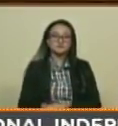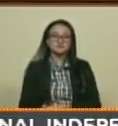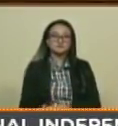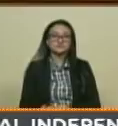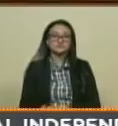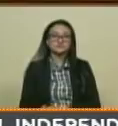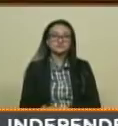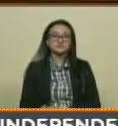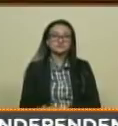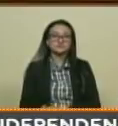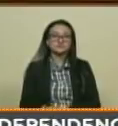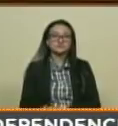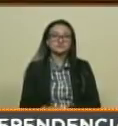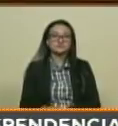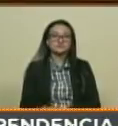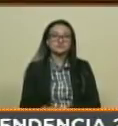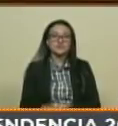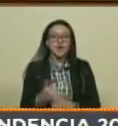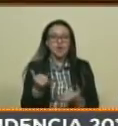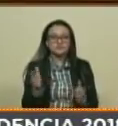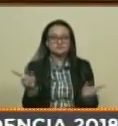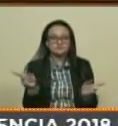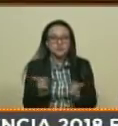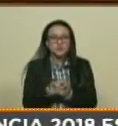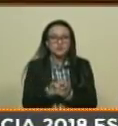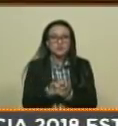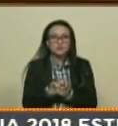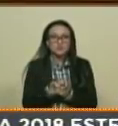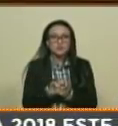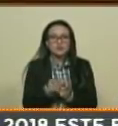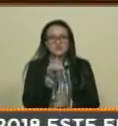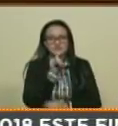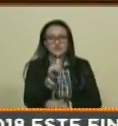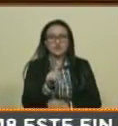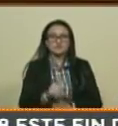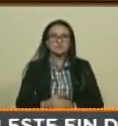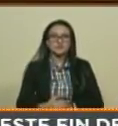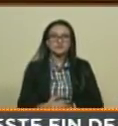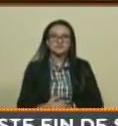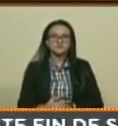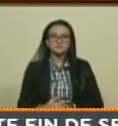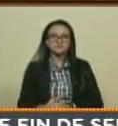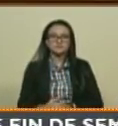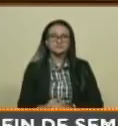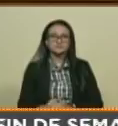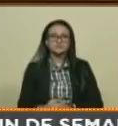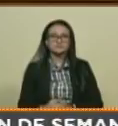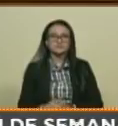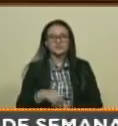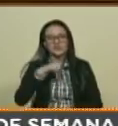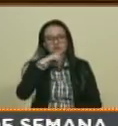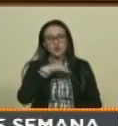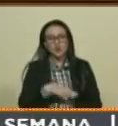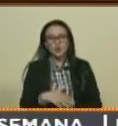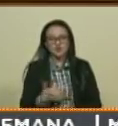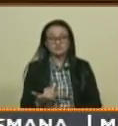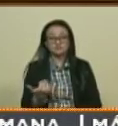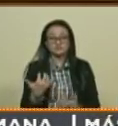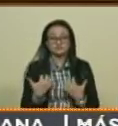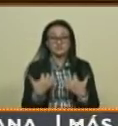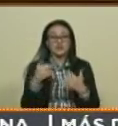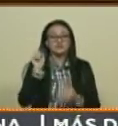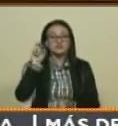Quiero destacar, ya concluyendo este informe histórico ante esta Asamblea